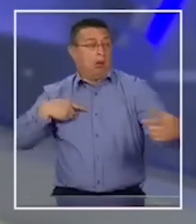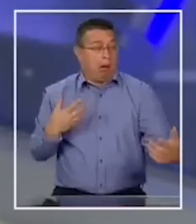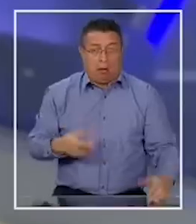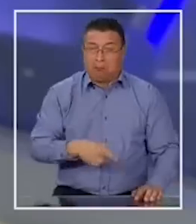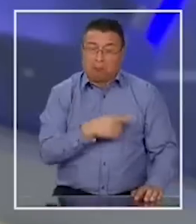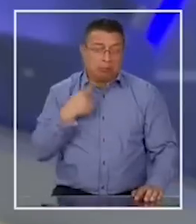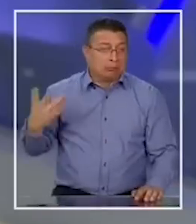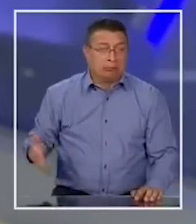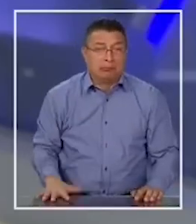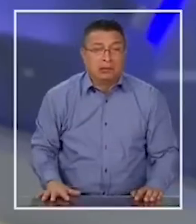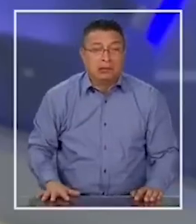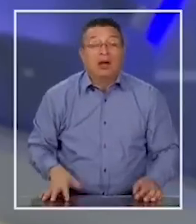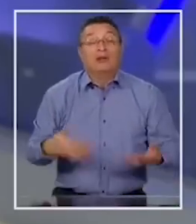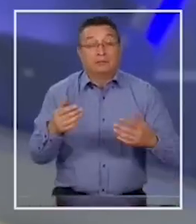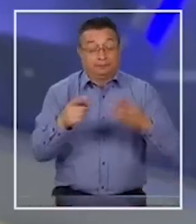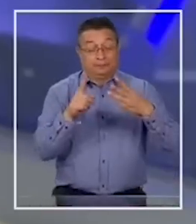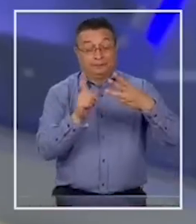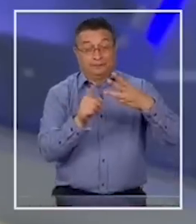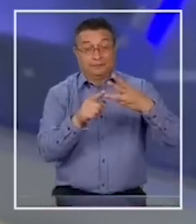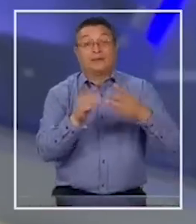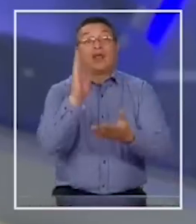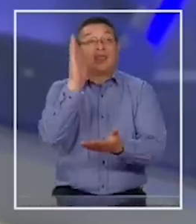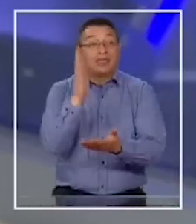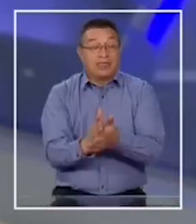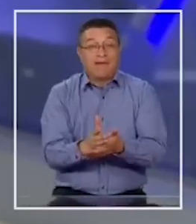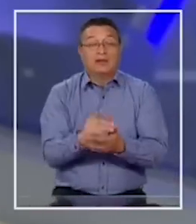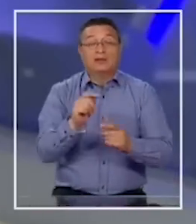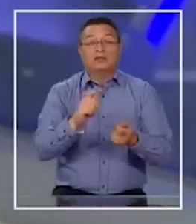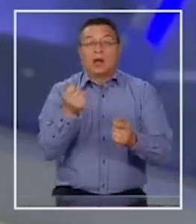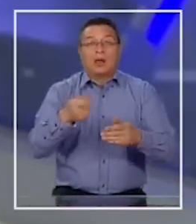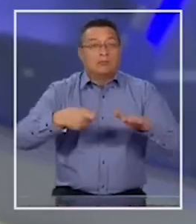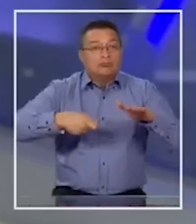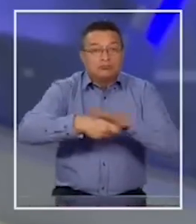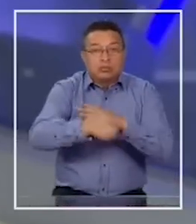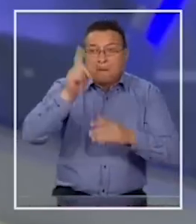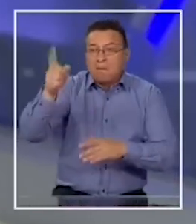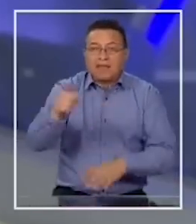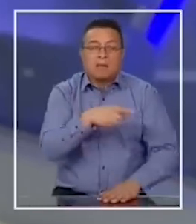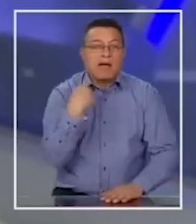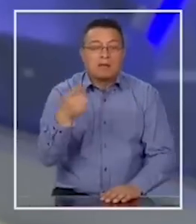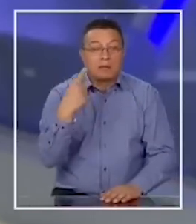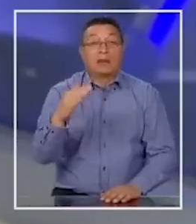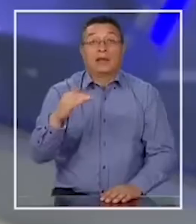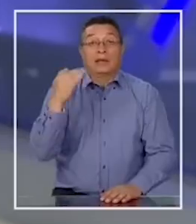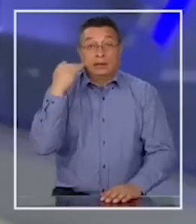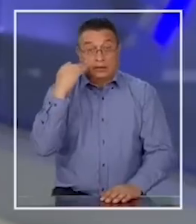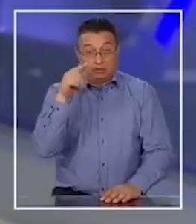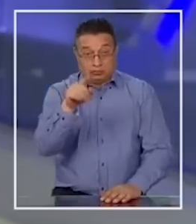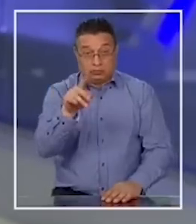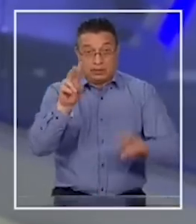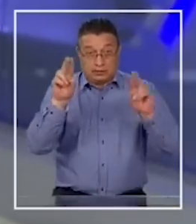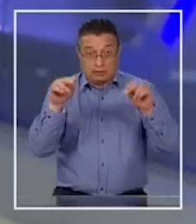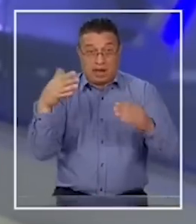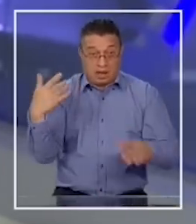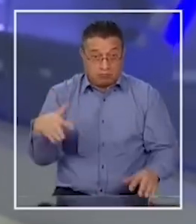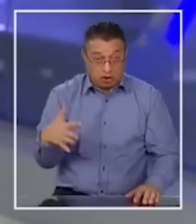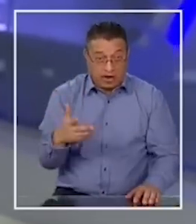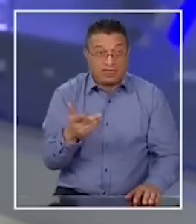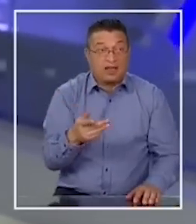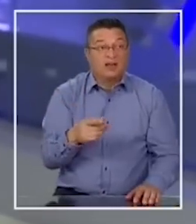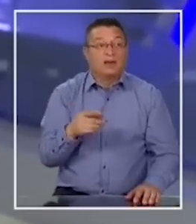tercero corresponde de una vez por todo acabar con el sicariato a propósito de los niños Matías Yo sé que te interesa mucho el tema de la infancia